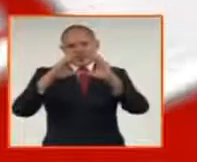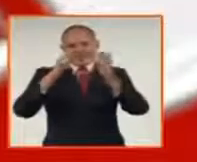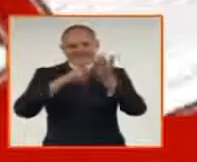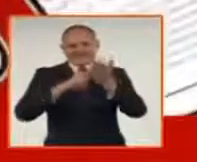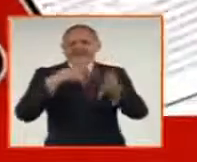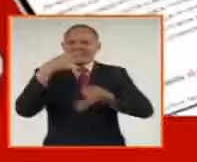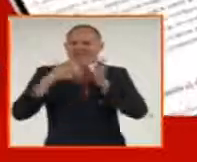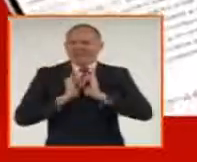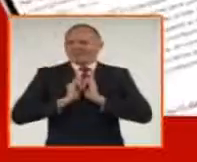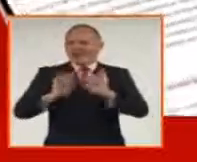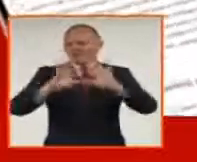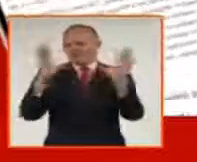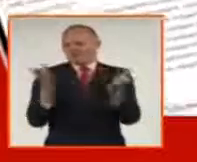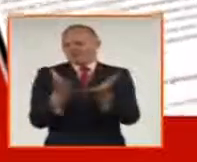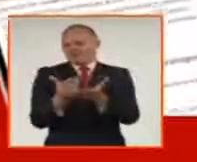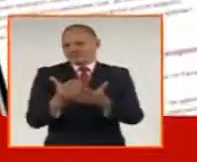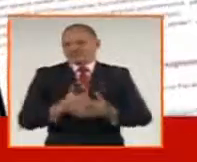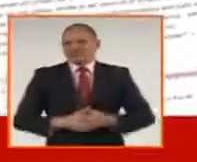digital.